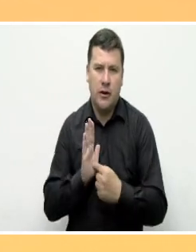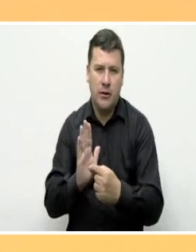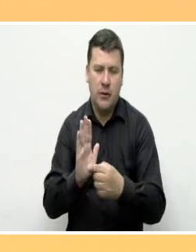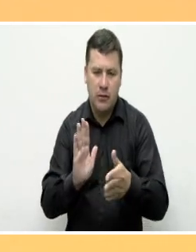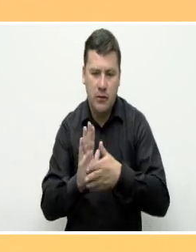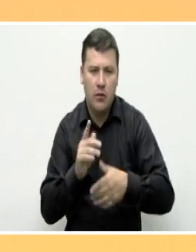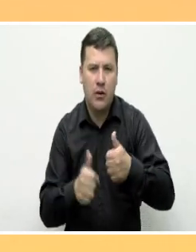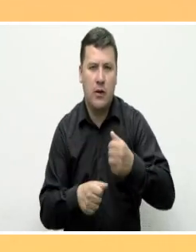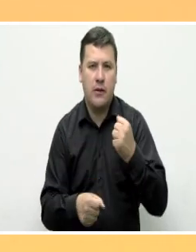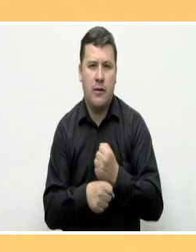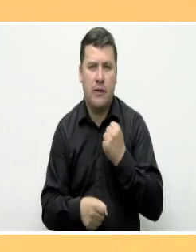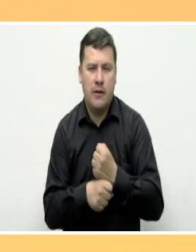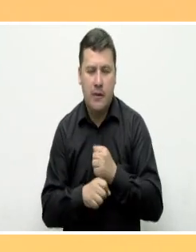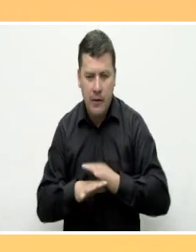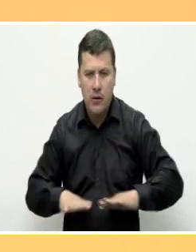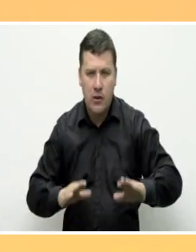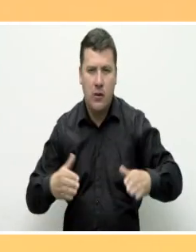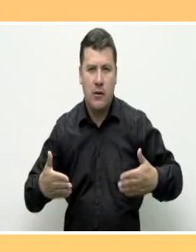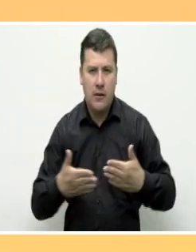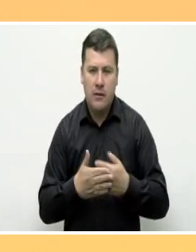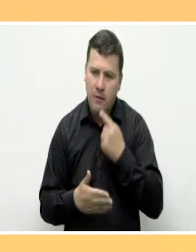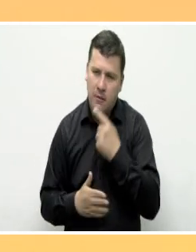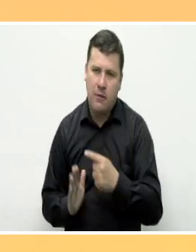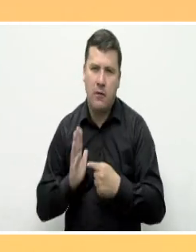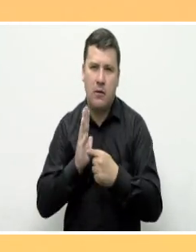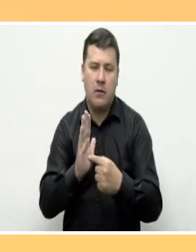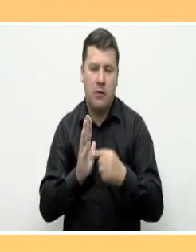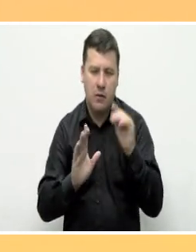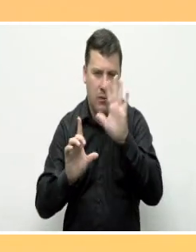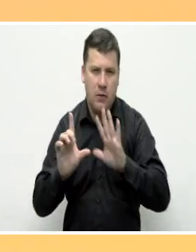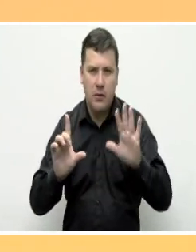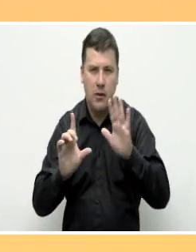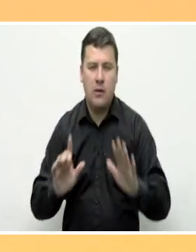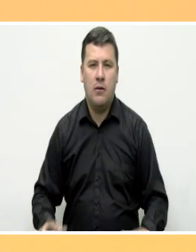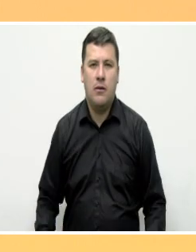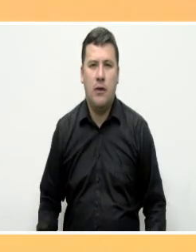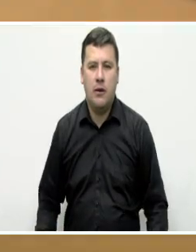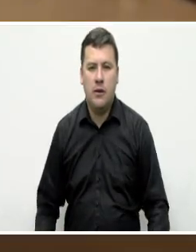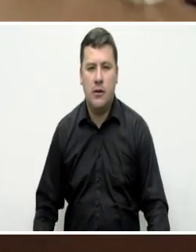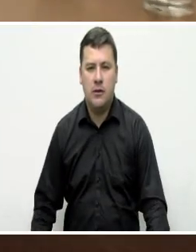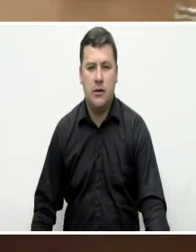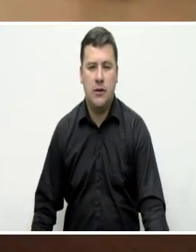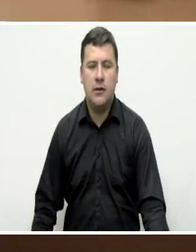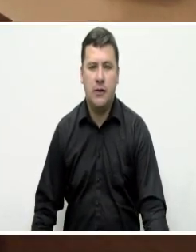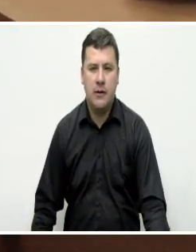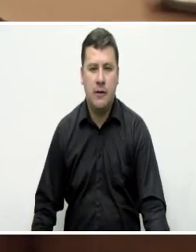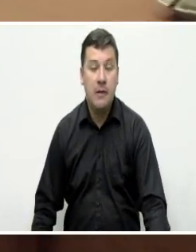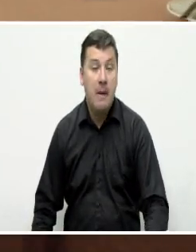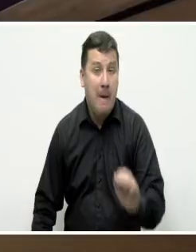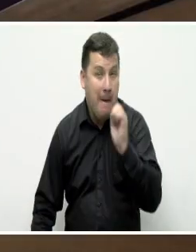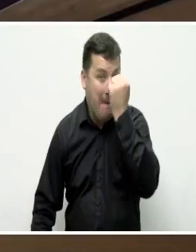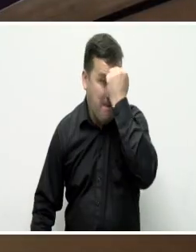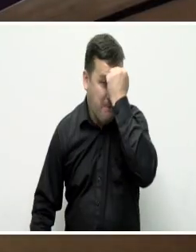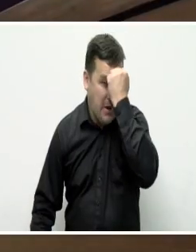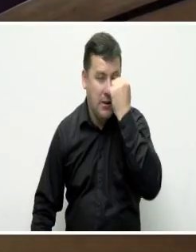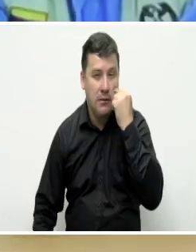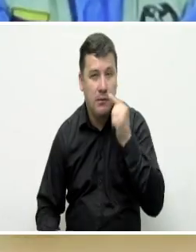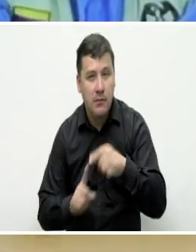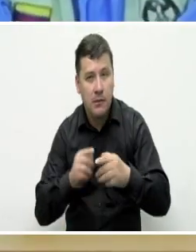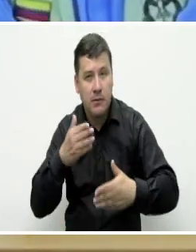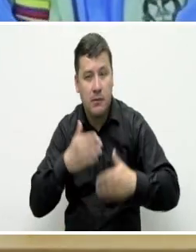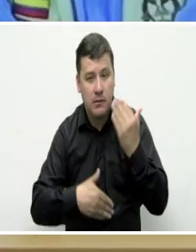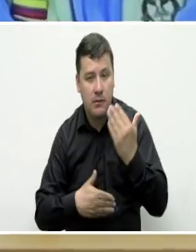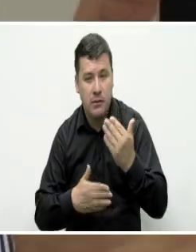el trabajo en esta área, les vamos a mostrar el siguiente video. Uno de los principales retos al comienzo de la